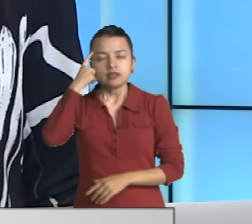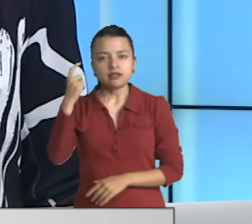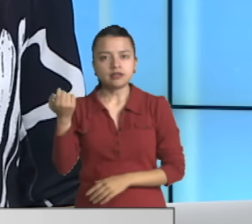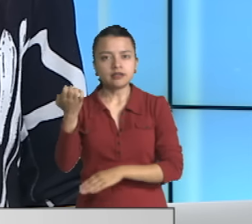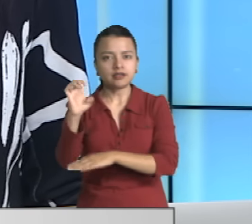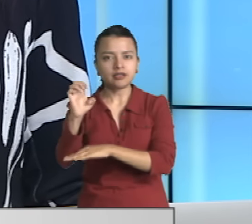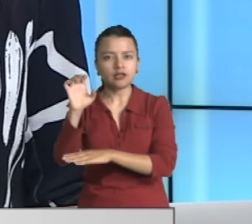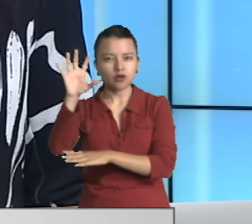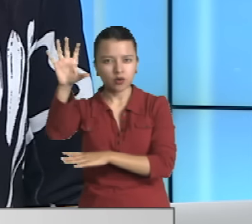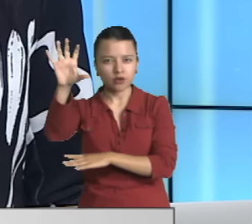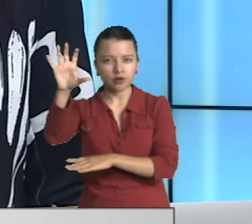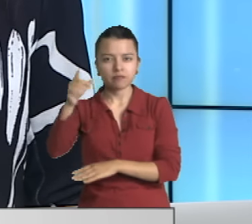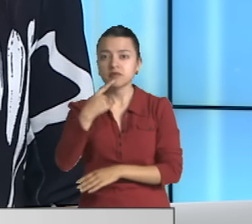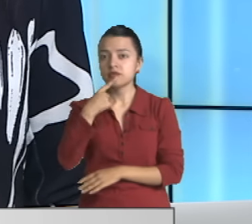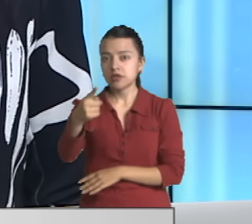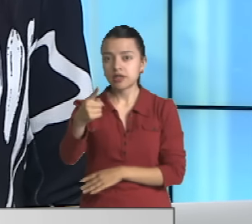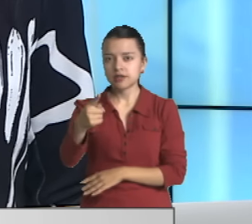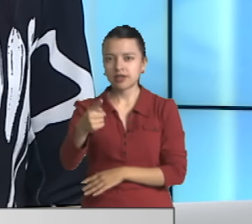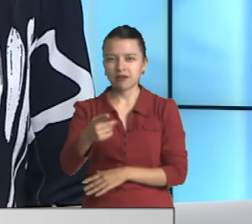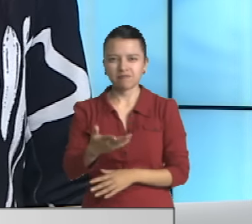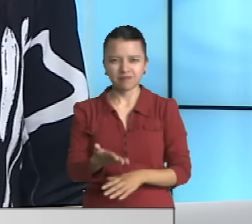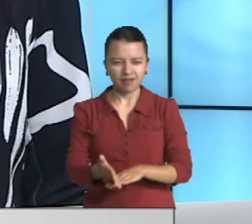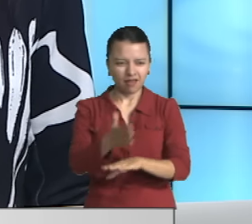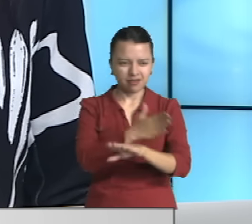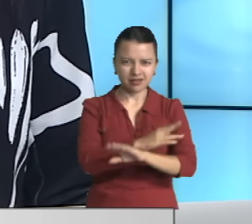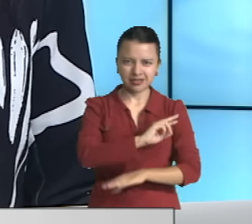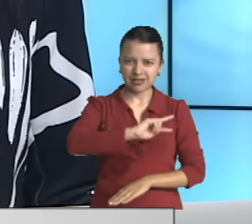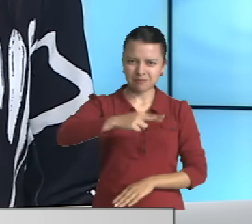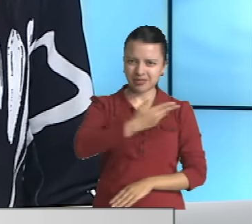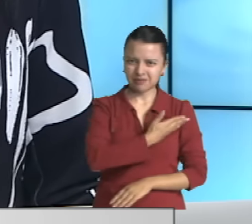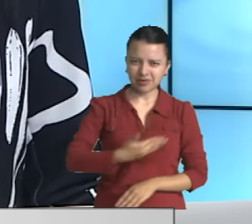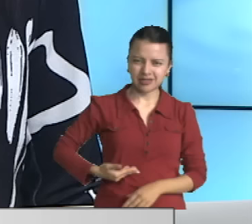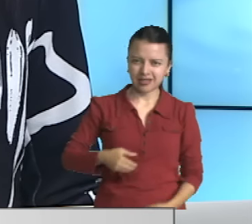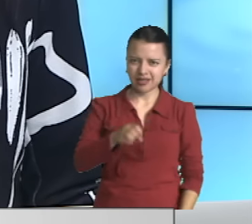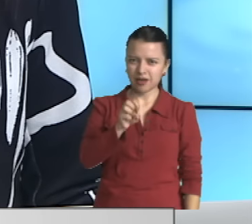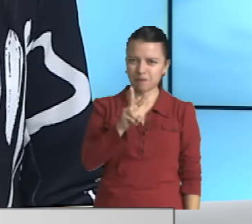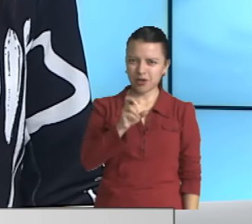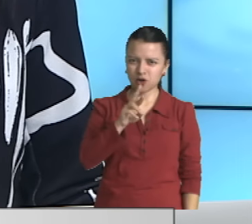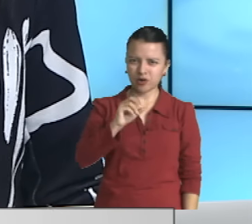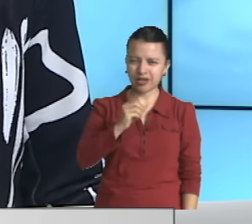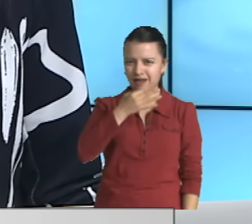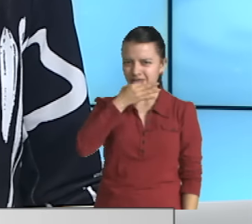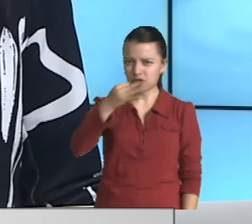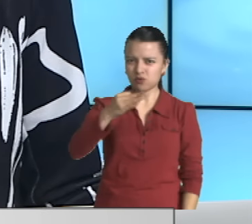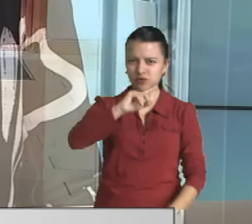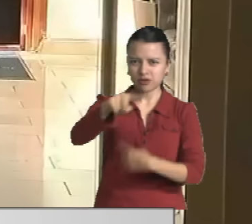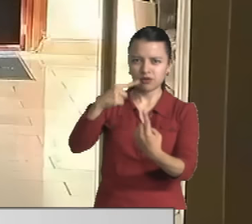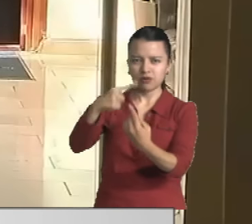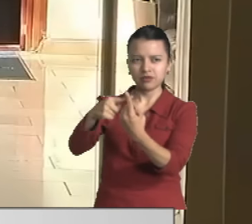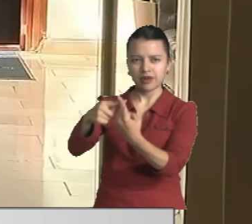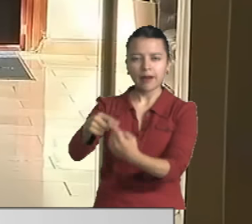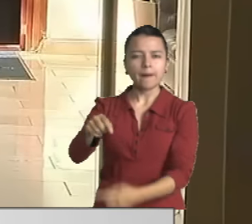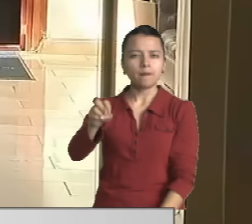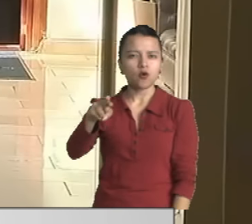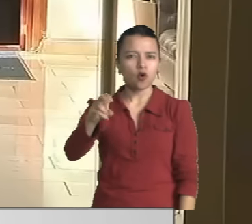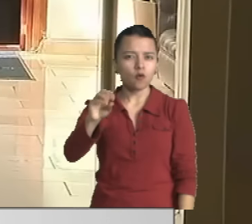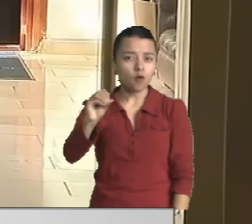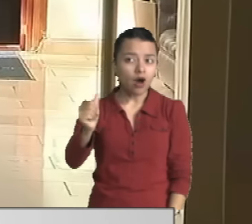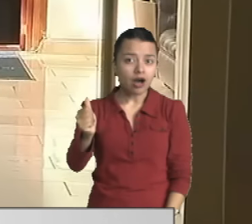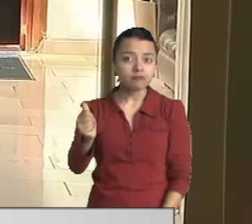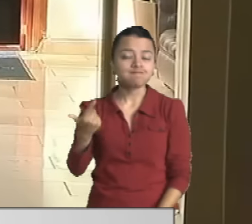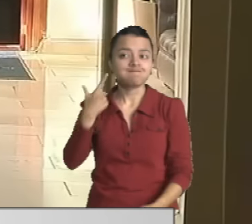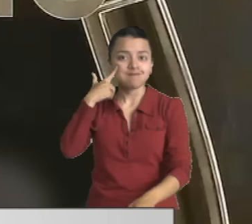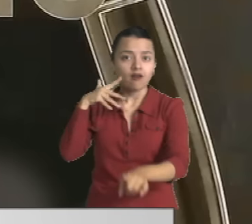un intento de golpe de Estado tras la denuncia de la vicepresidenta Verónica Abad en contra de Daniel Noboa. El Ministerio del